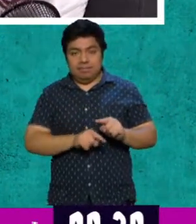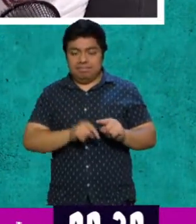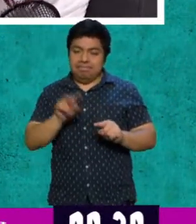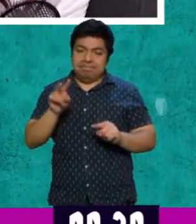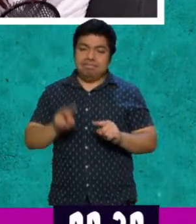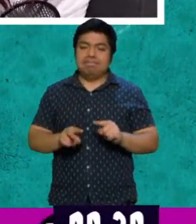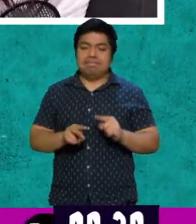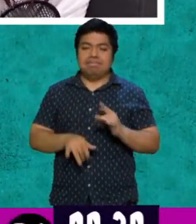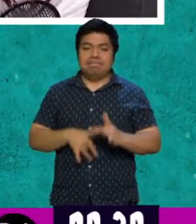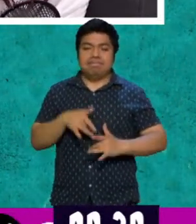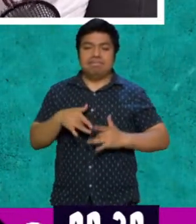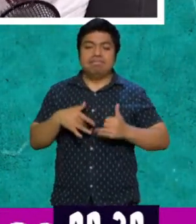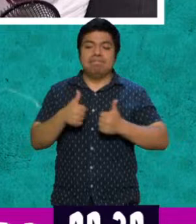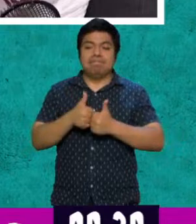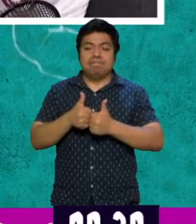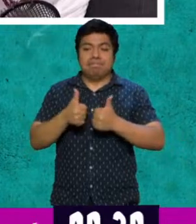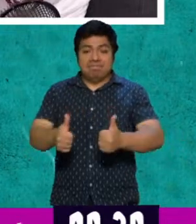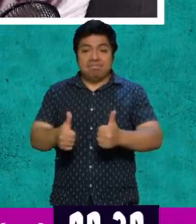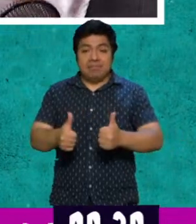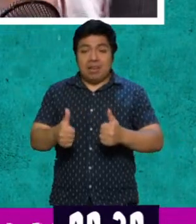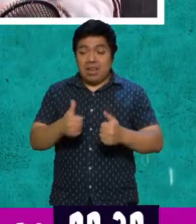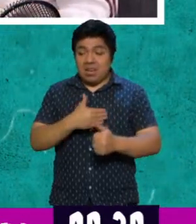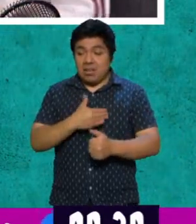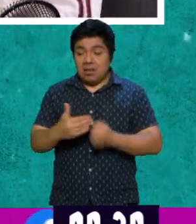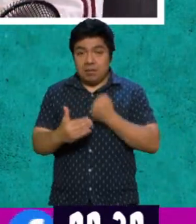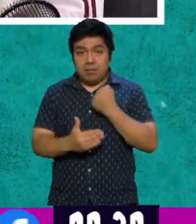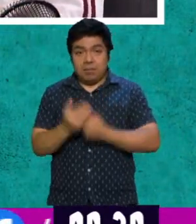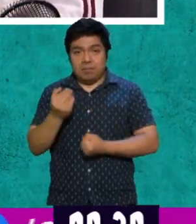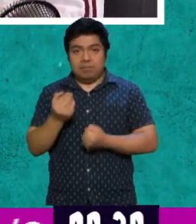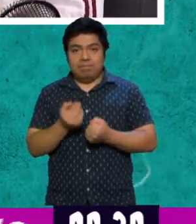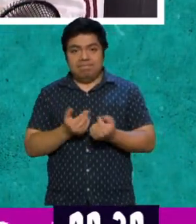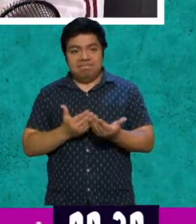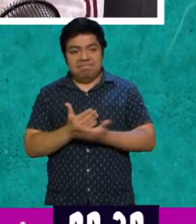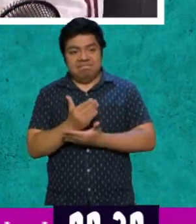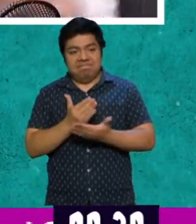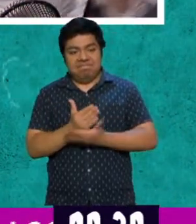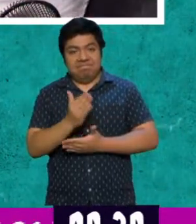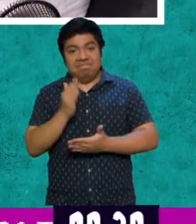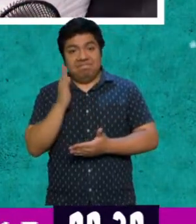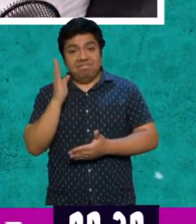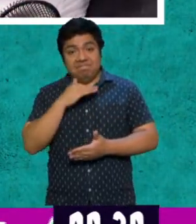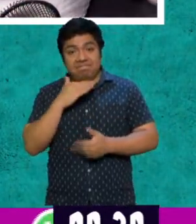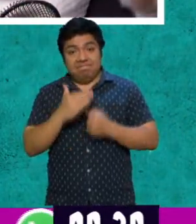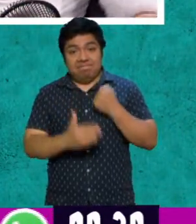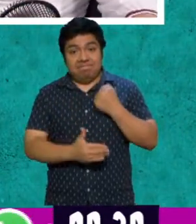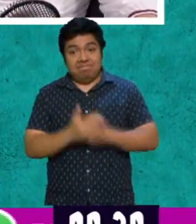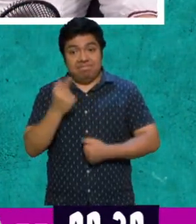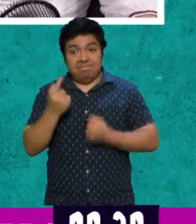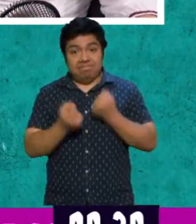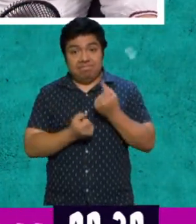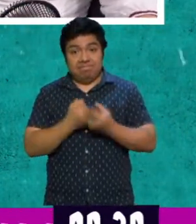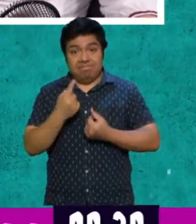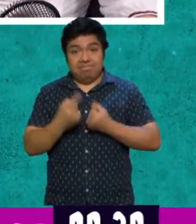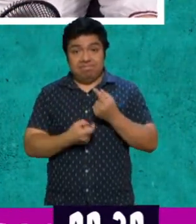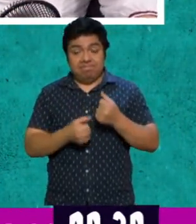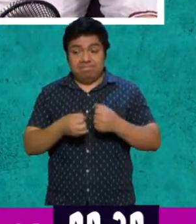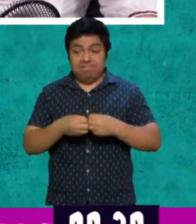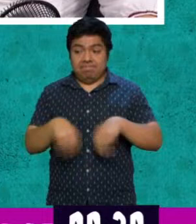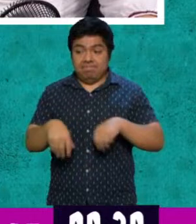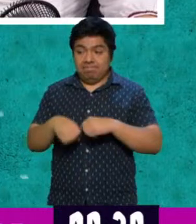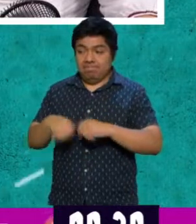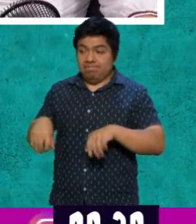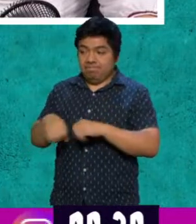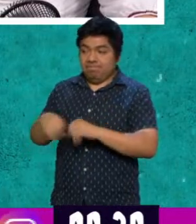realidad ajena al bien, pues los perpetradores del mal, porque al final de cuentas han perdido estos